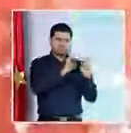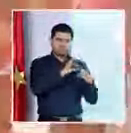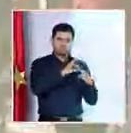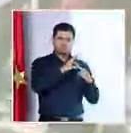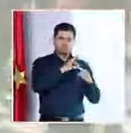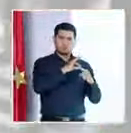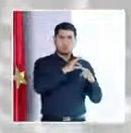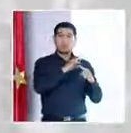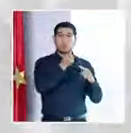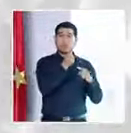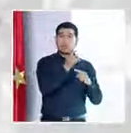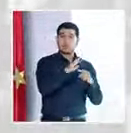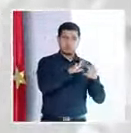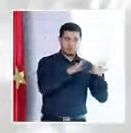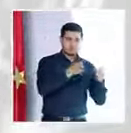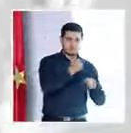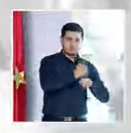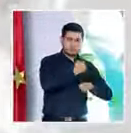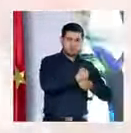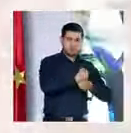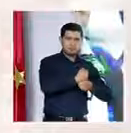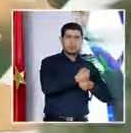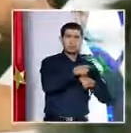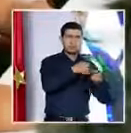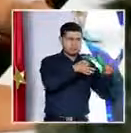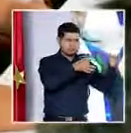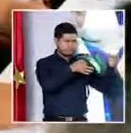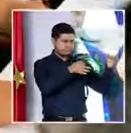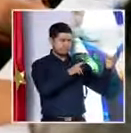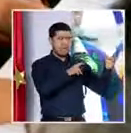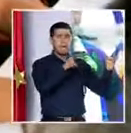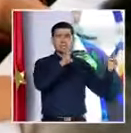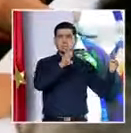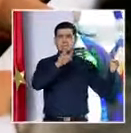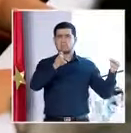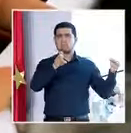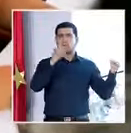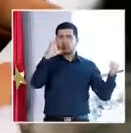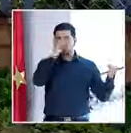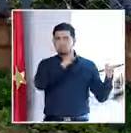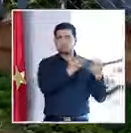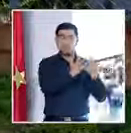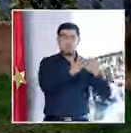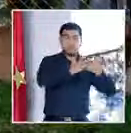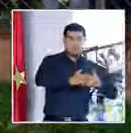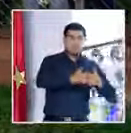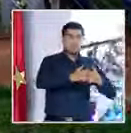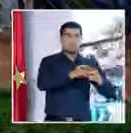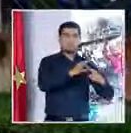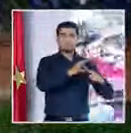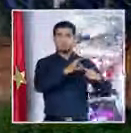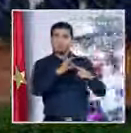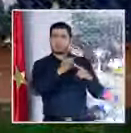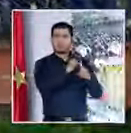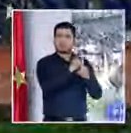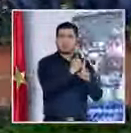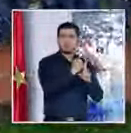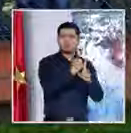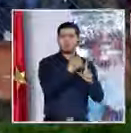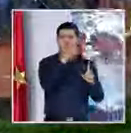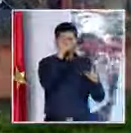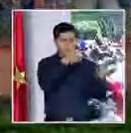sector. En 76 sesiones atendimos las solicitudes de los miembros de las diferentes organizaciones sociales porque